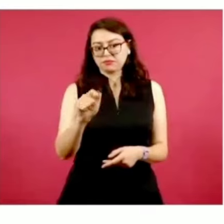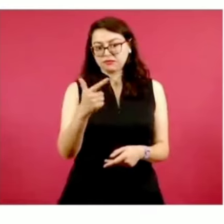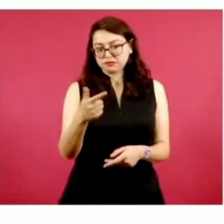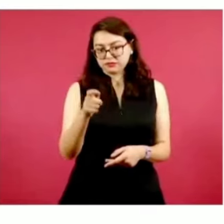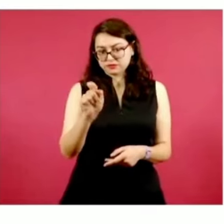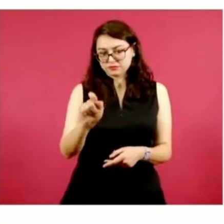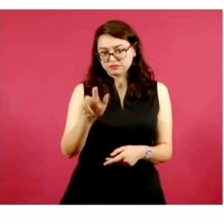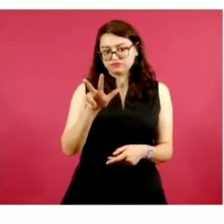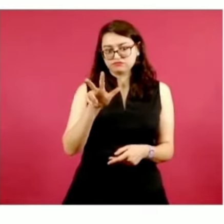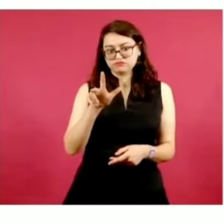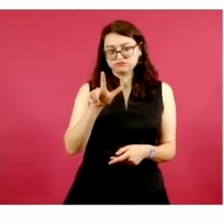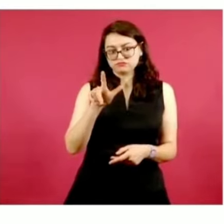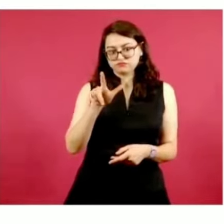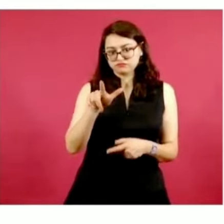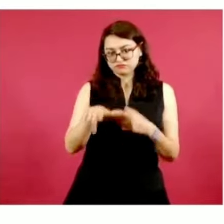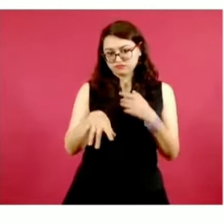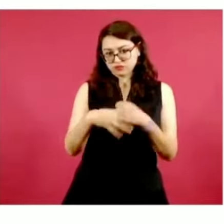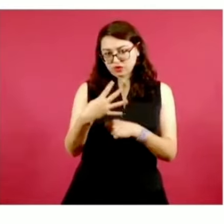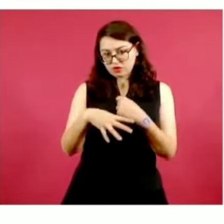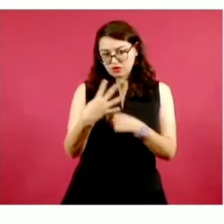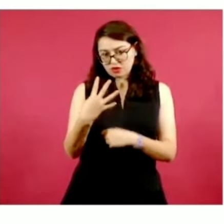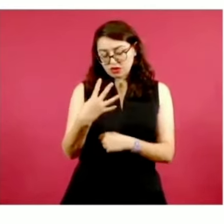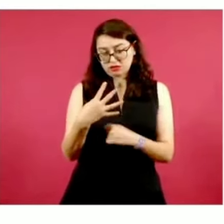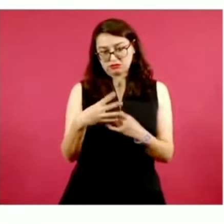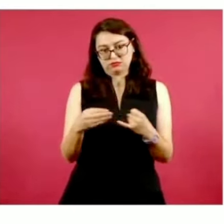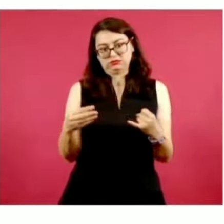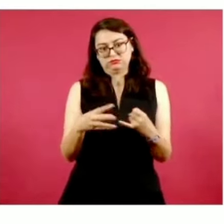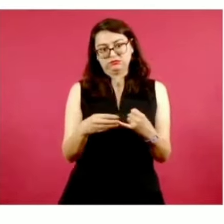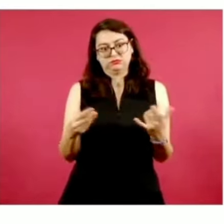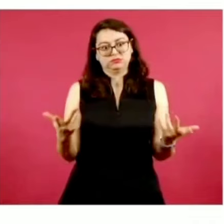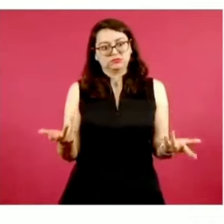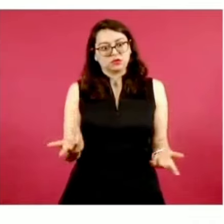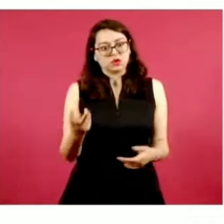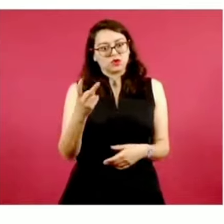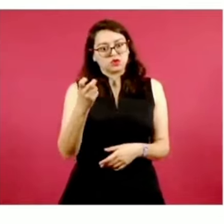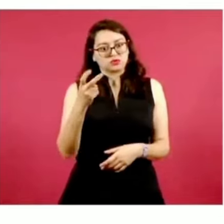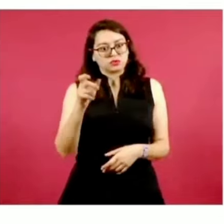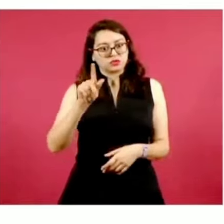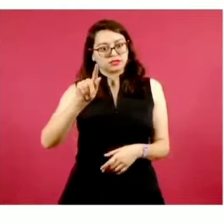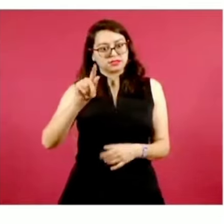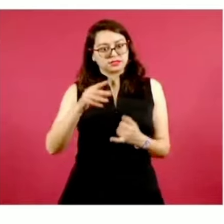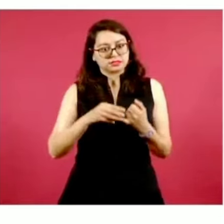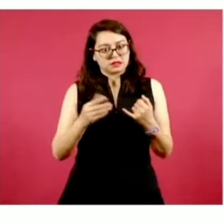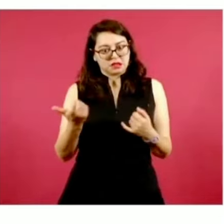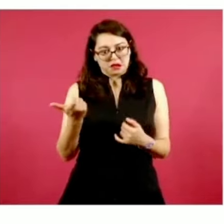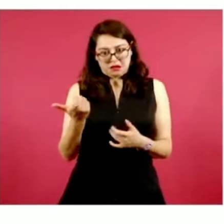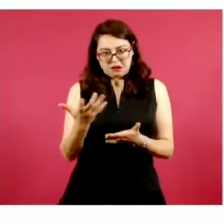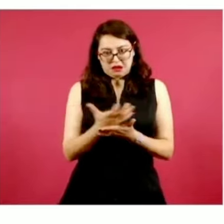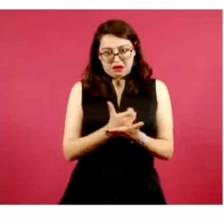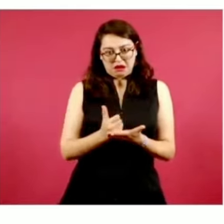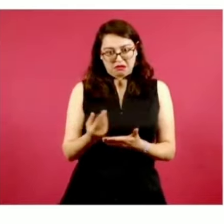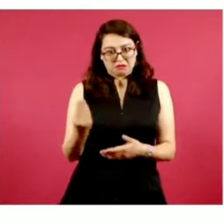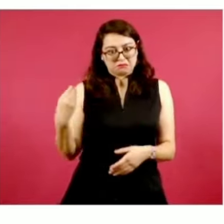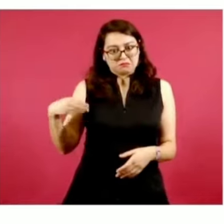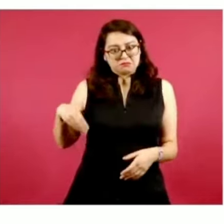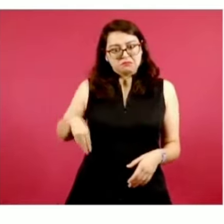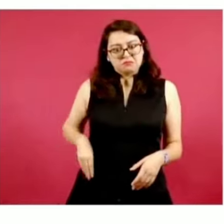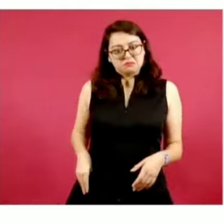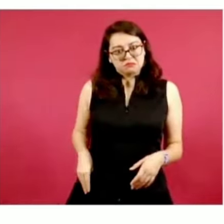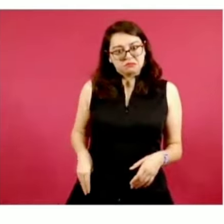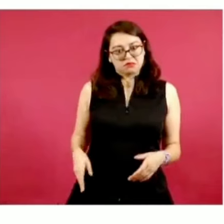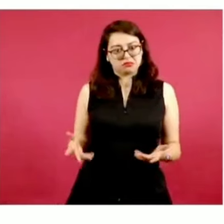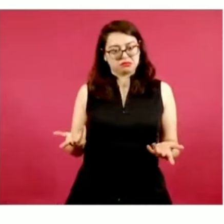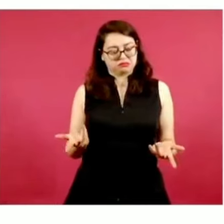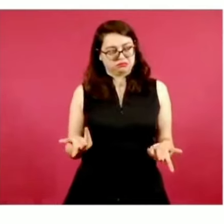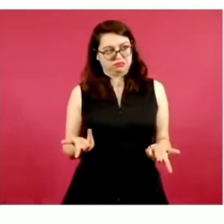27 p con 144 270 de ganancia por litro pero también tenemos mejores noticias porque fueron